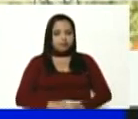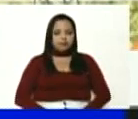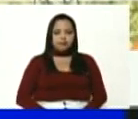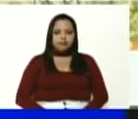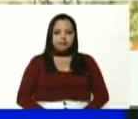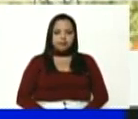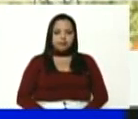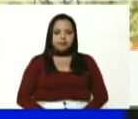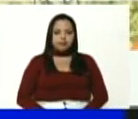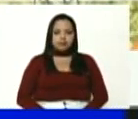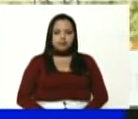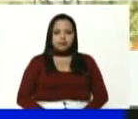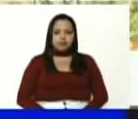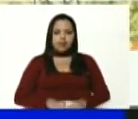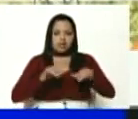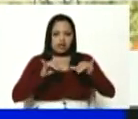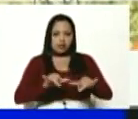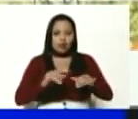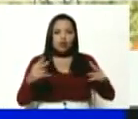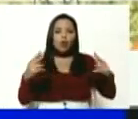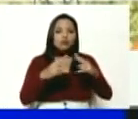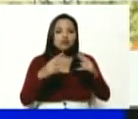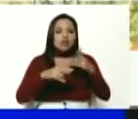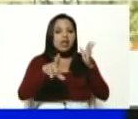conocer esta ley